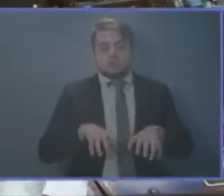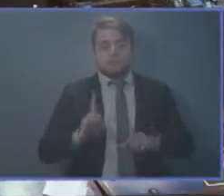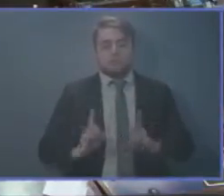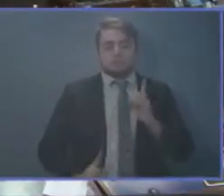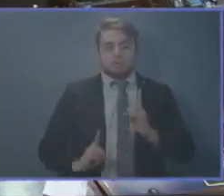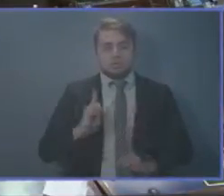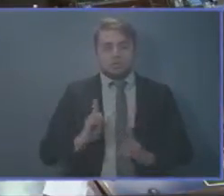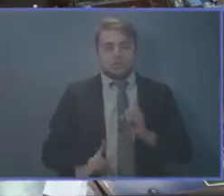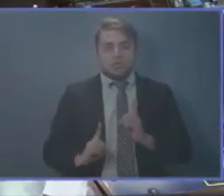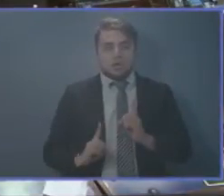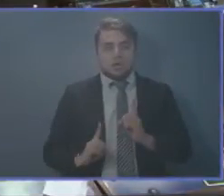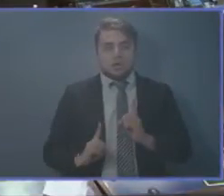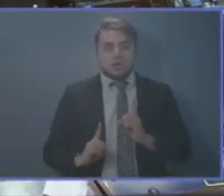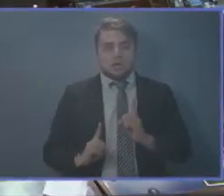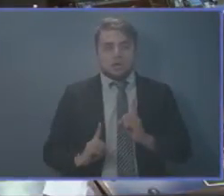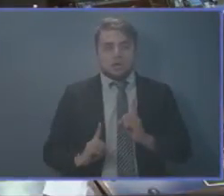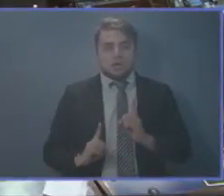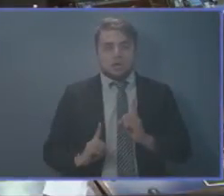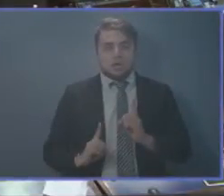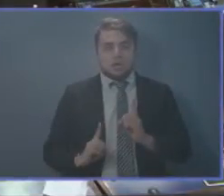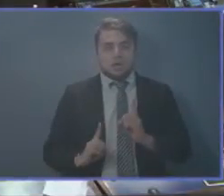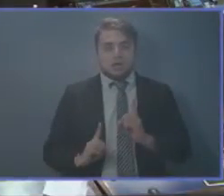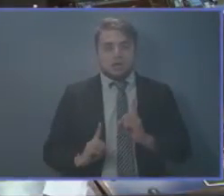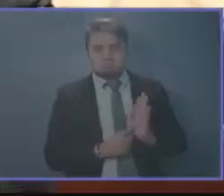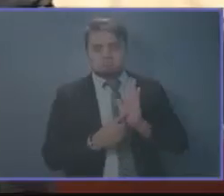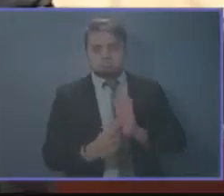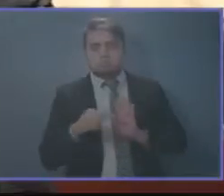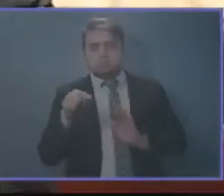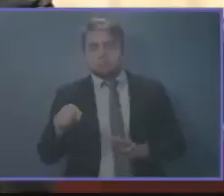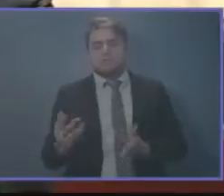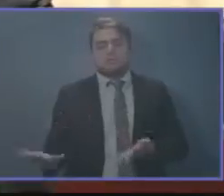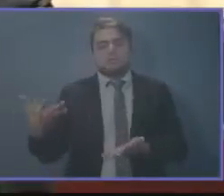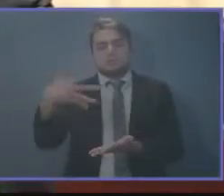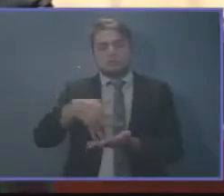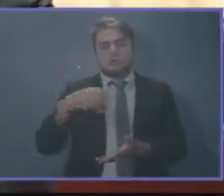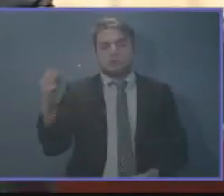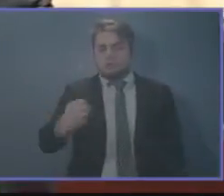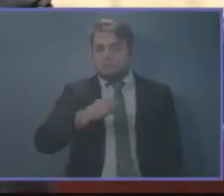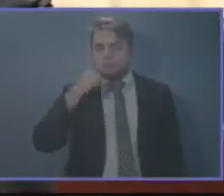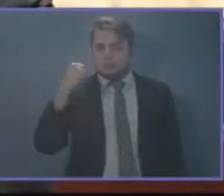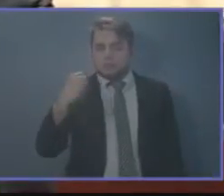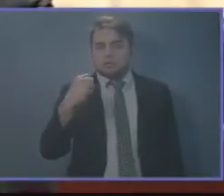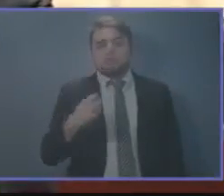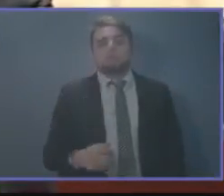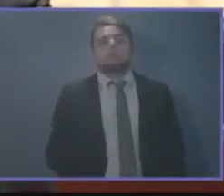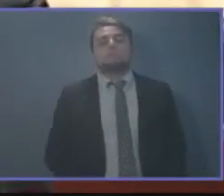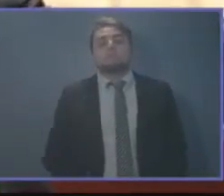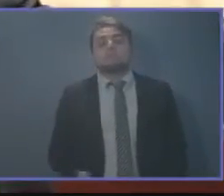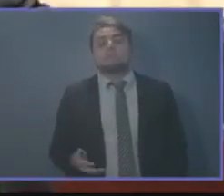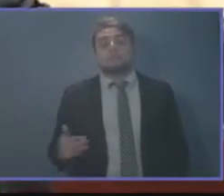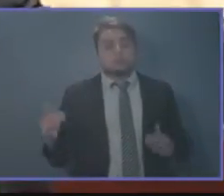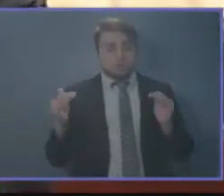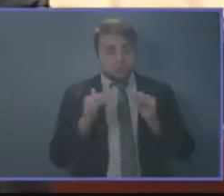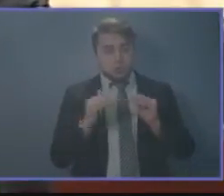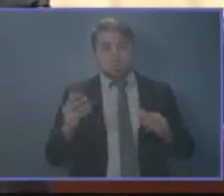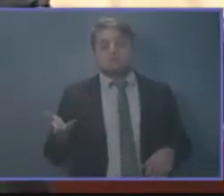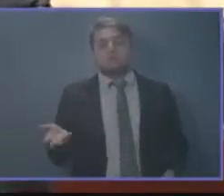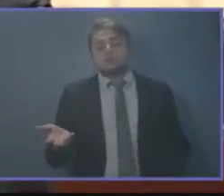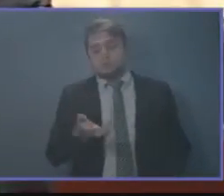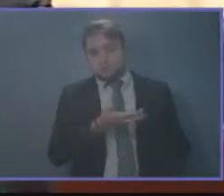presentes ante esa importante población. En todo caso, pues, que estamos respaldando